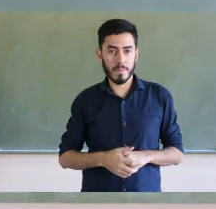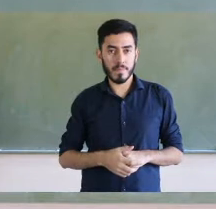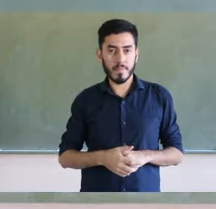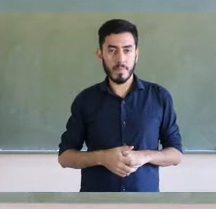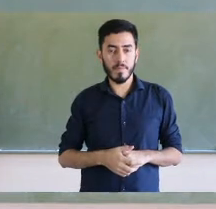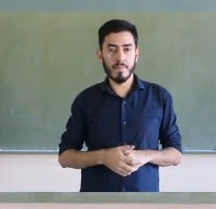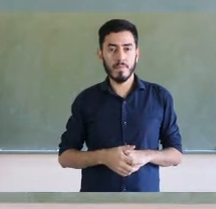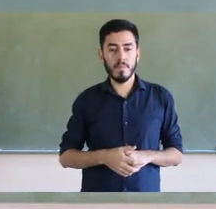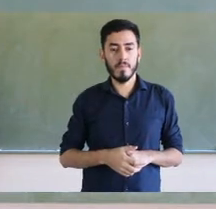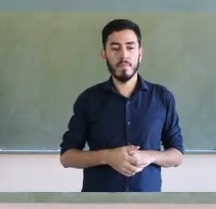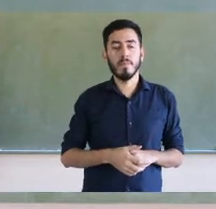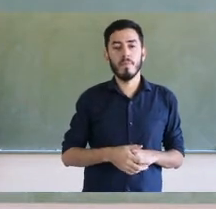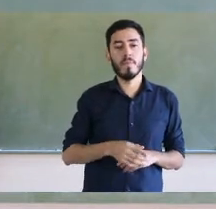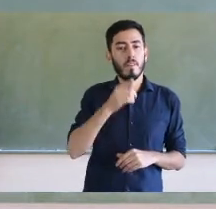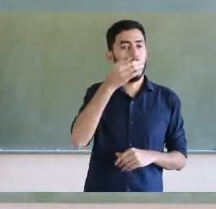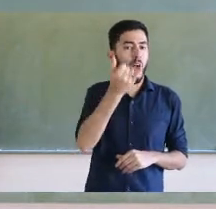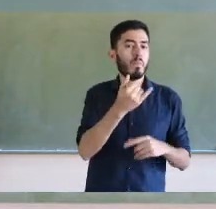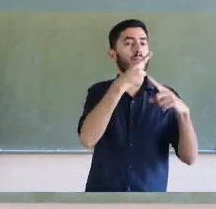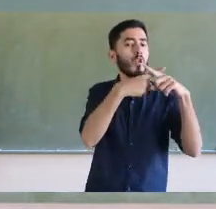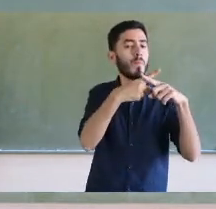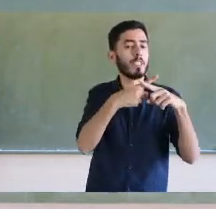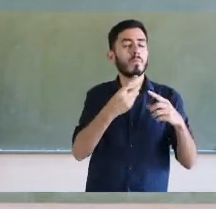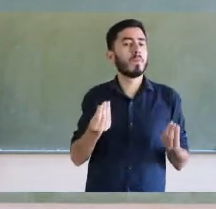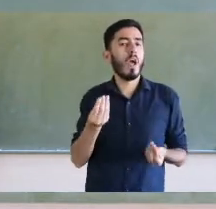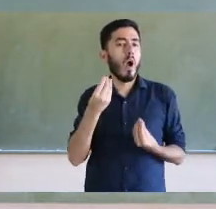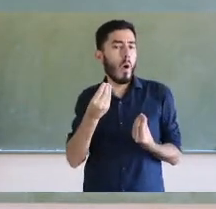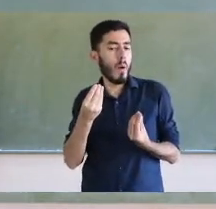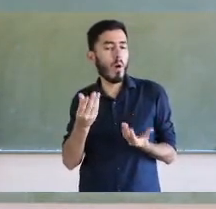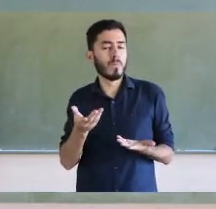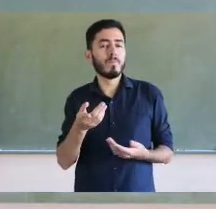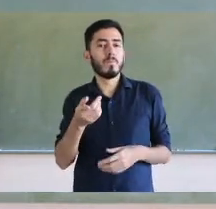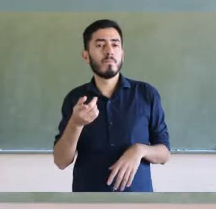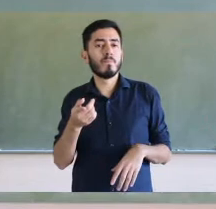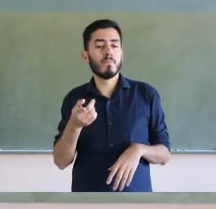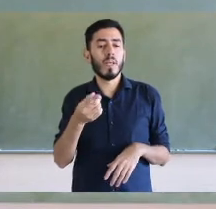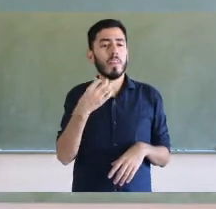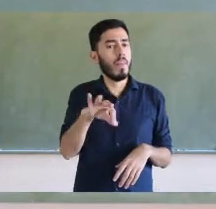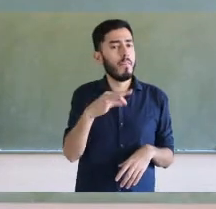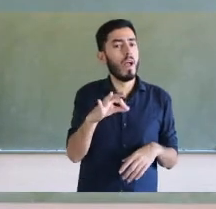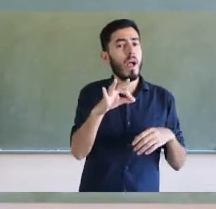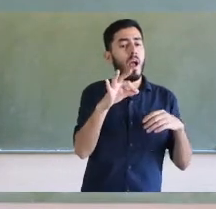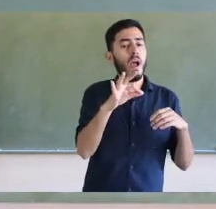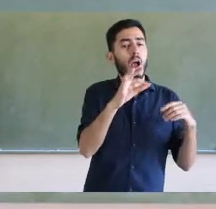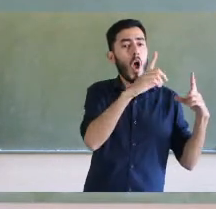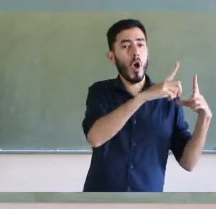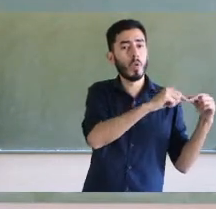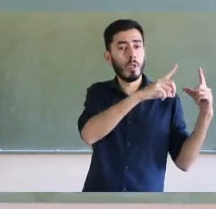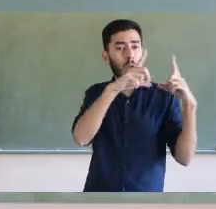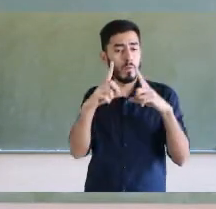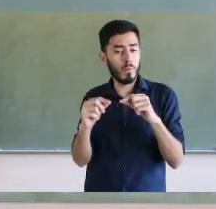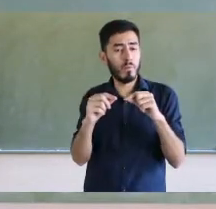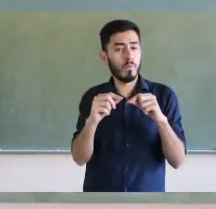una multiplicación de fracciones. En este caso, lo que hacemos es multiplicar numeradores